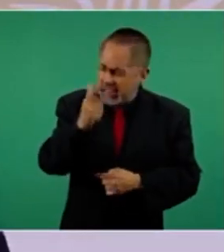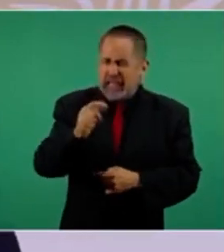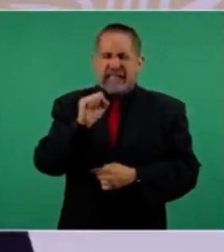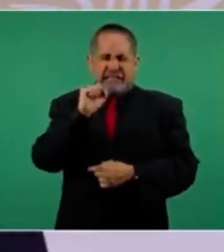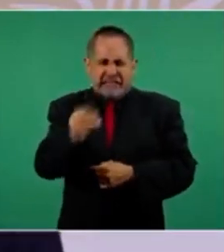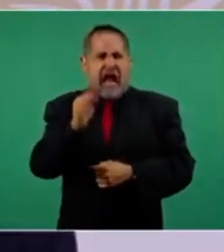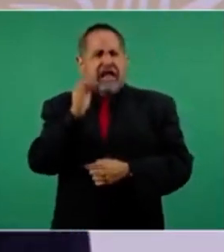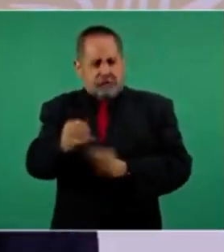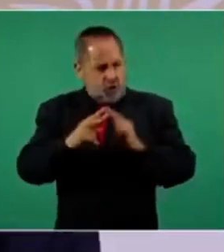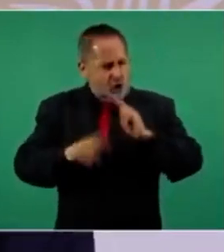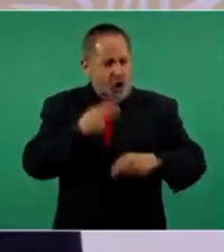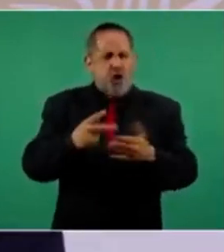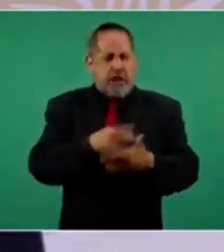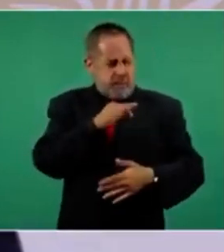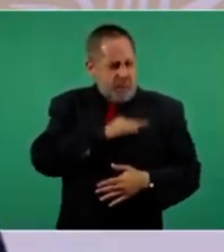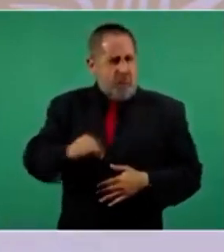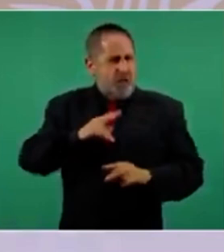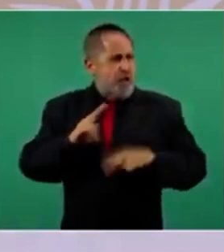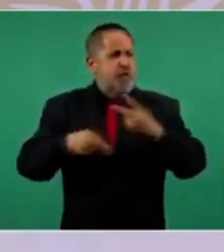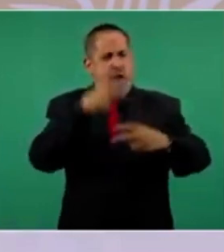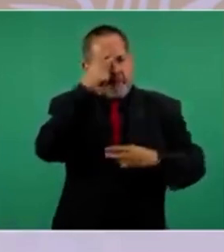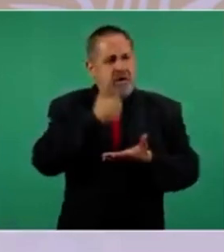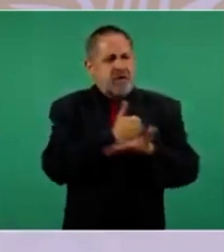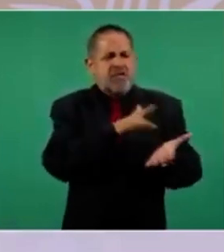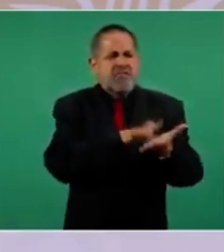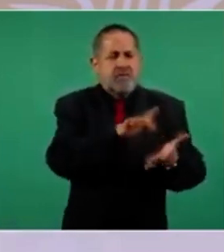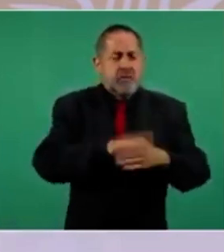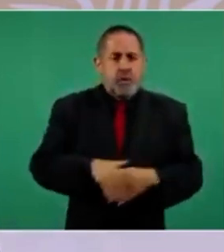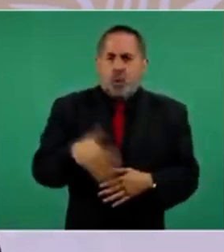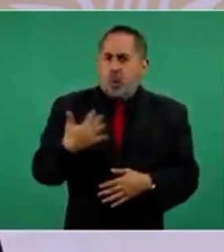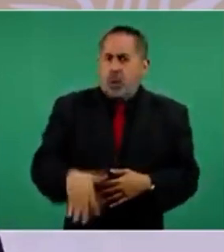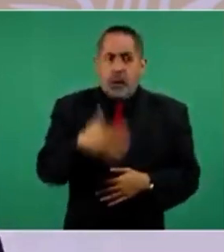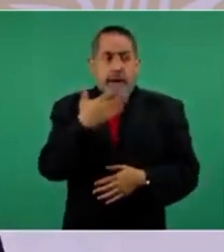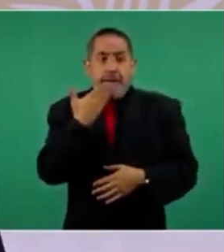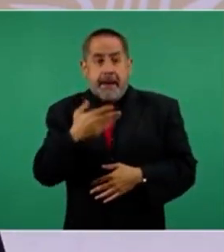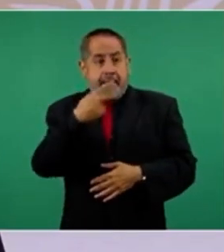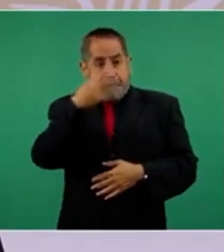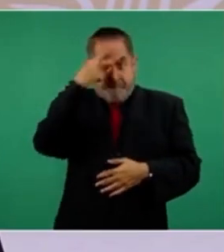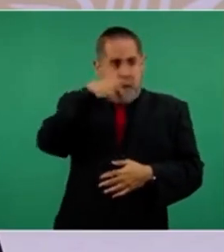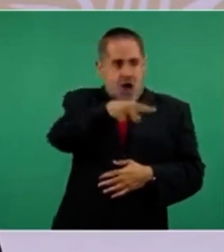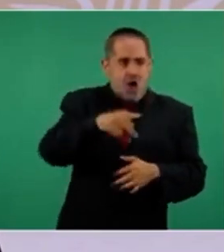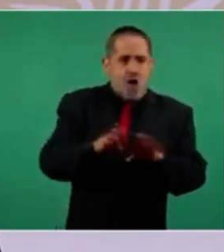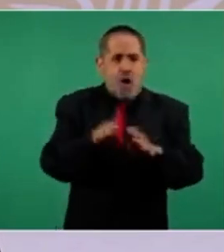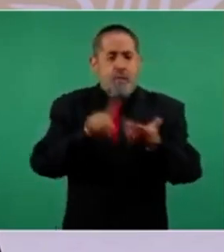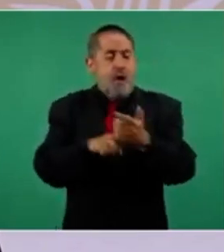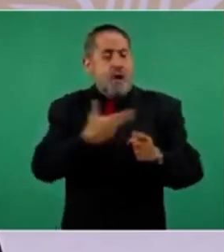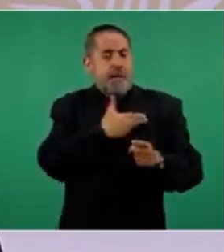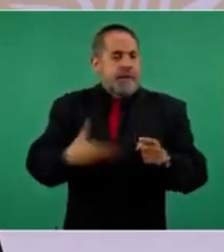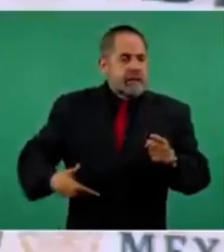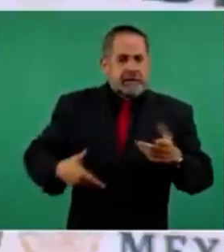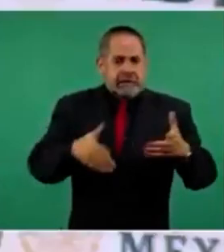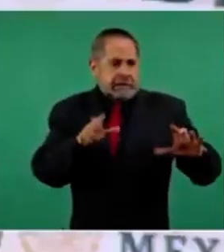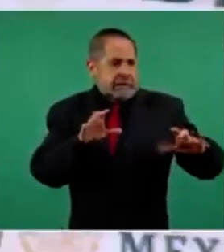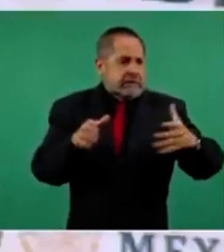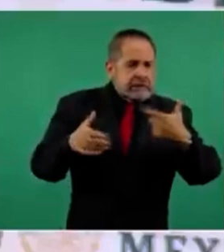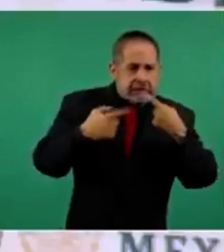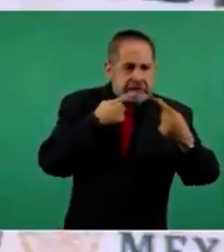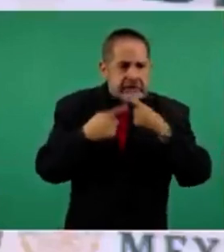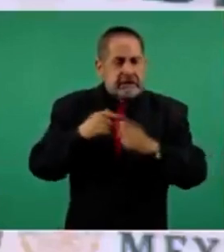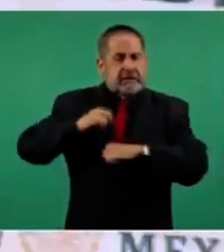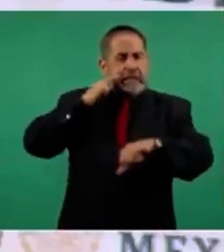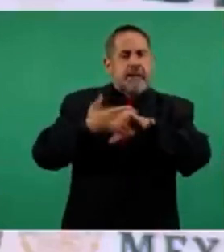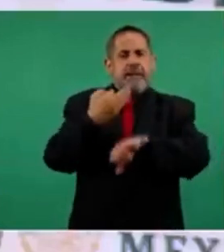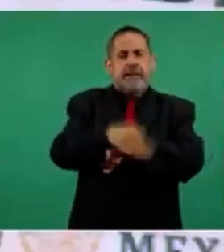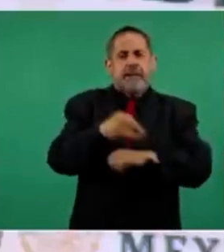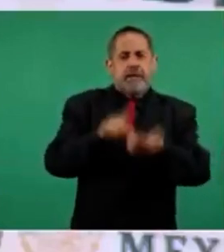precisen. Reconocemos el excelente trabajo desempeñado por México al frente de la presidencia pro tempore de la Comunidad de Estados